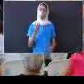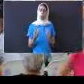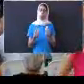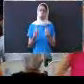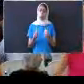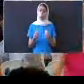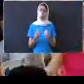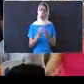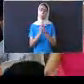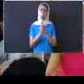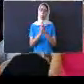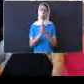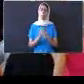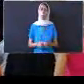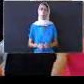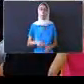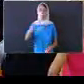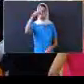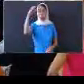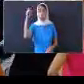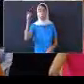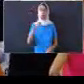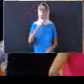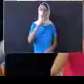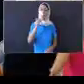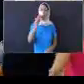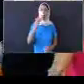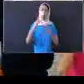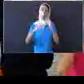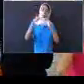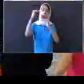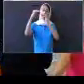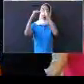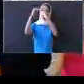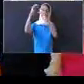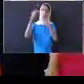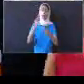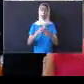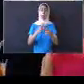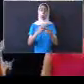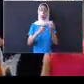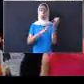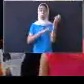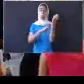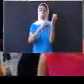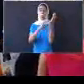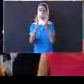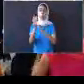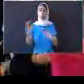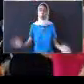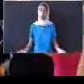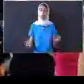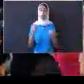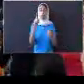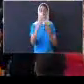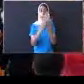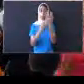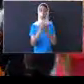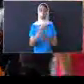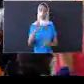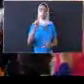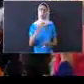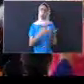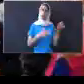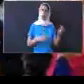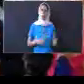trabajo, por enfermedad, por restauración En el nombre poderoso de Jesús Levante sus manos hermanos No se retire todavía